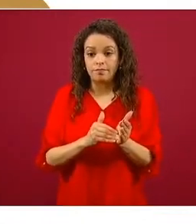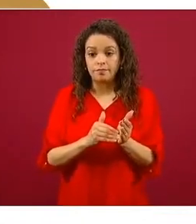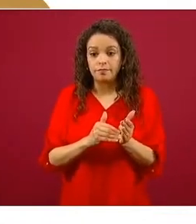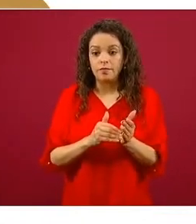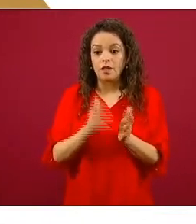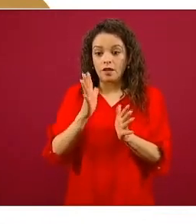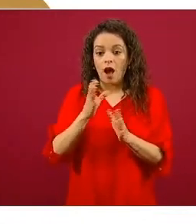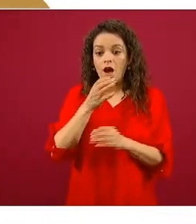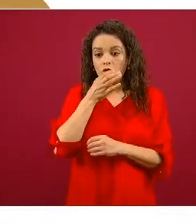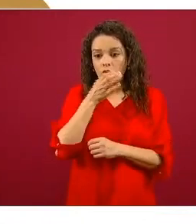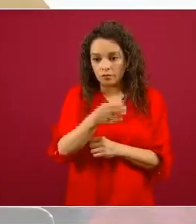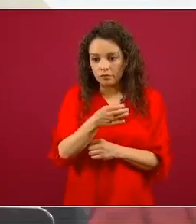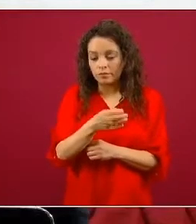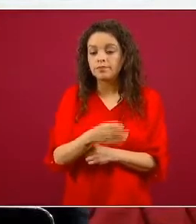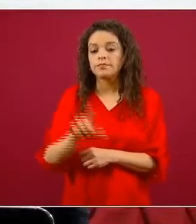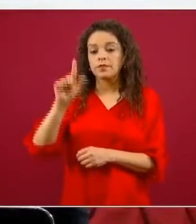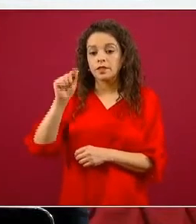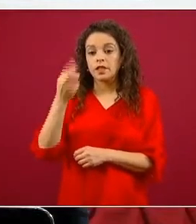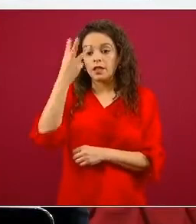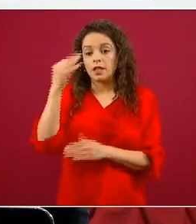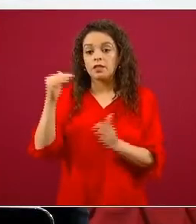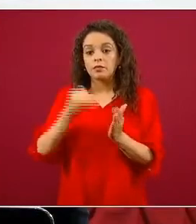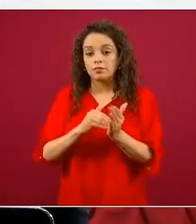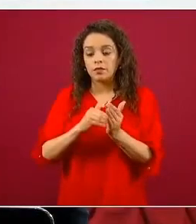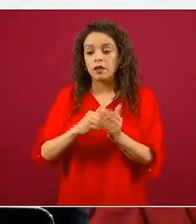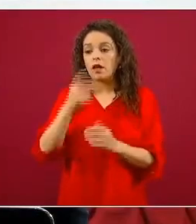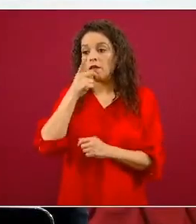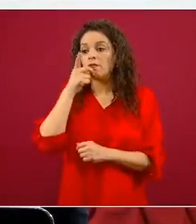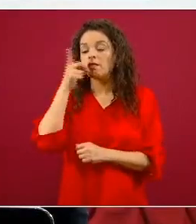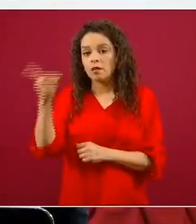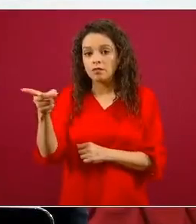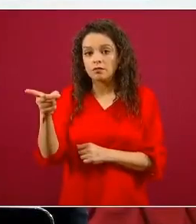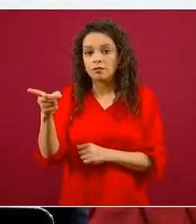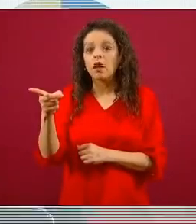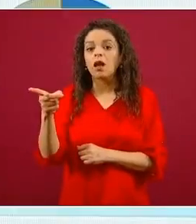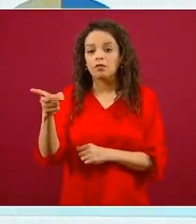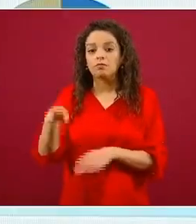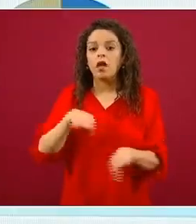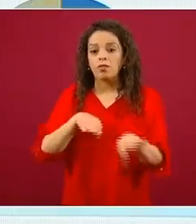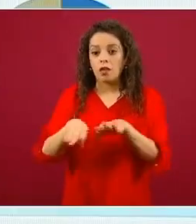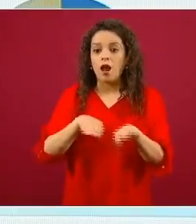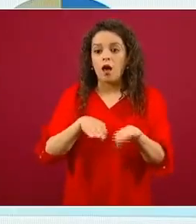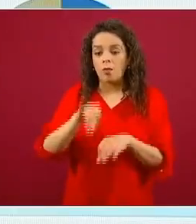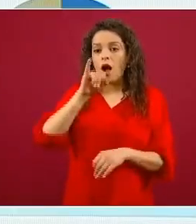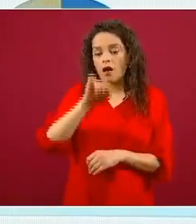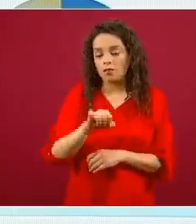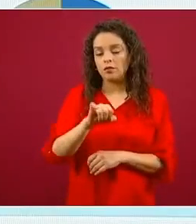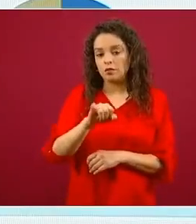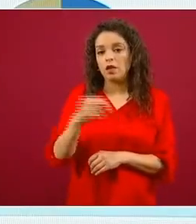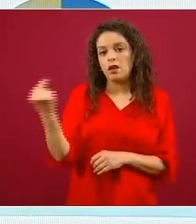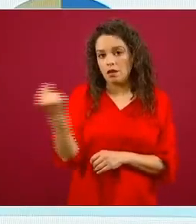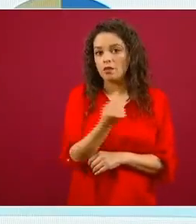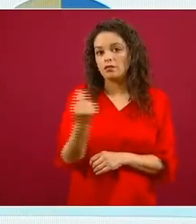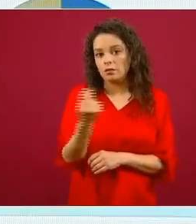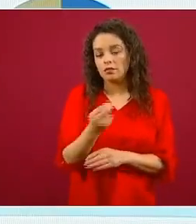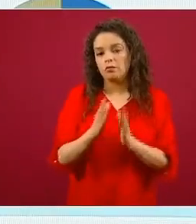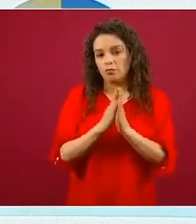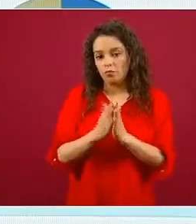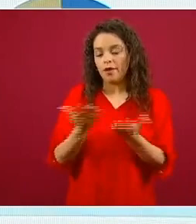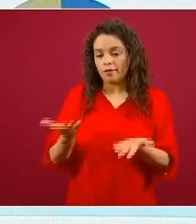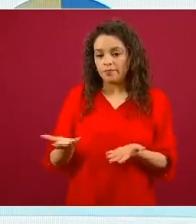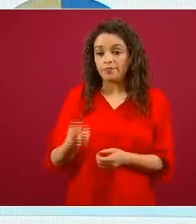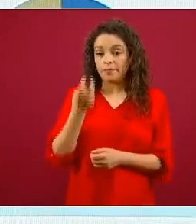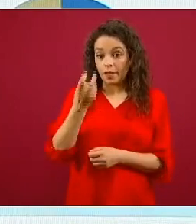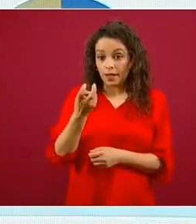73,000 se detectaron como que trabajaban en una actividad esencial. Entonces, ese es el